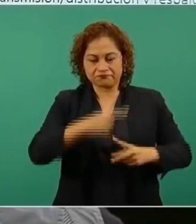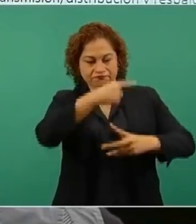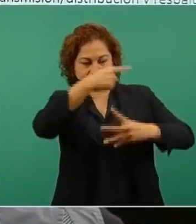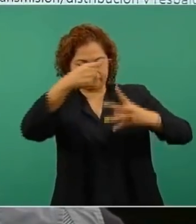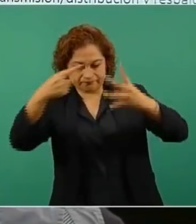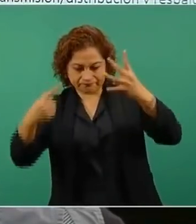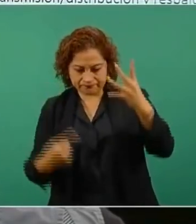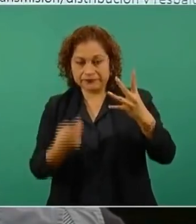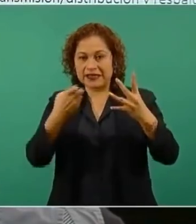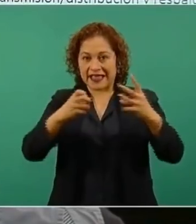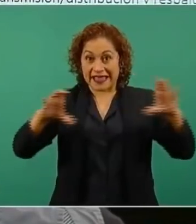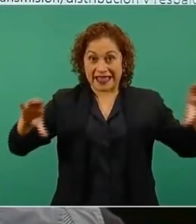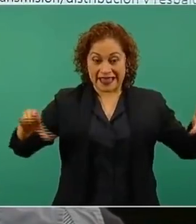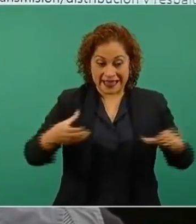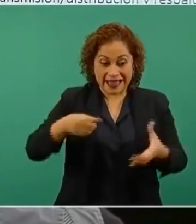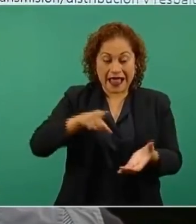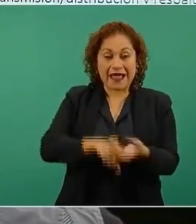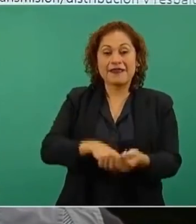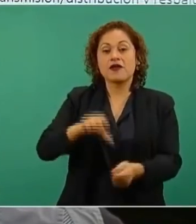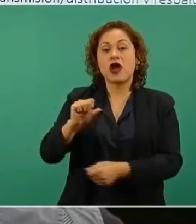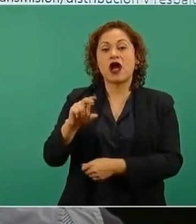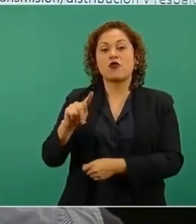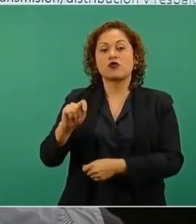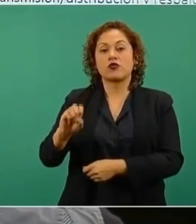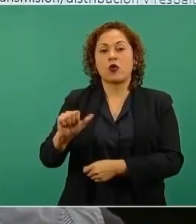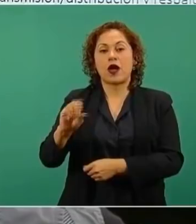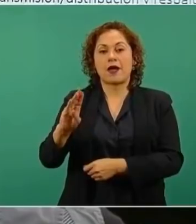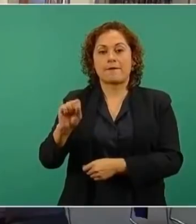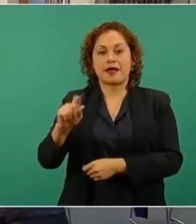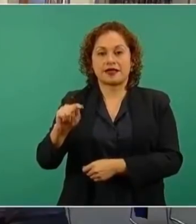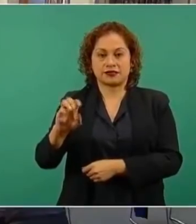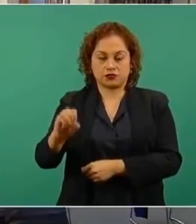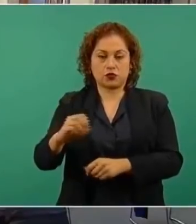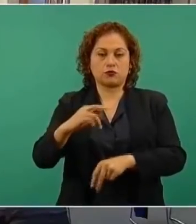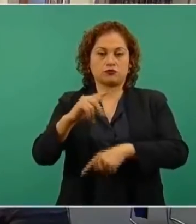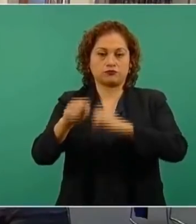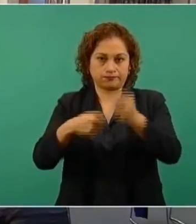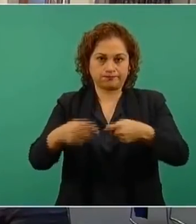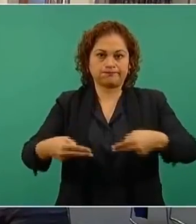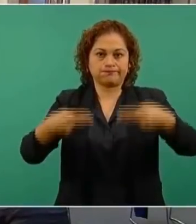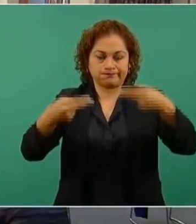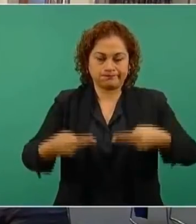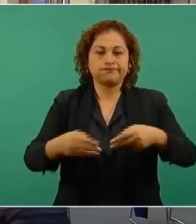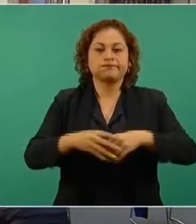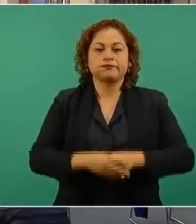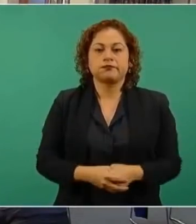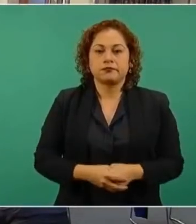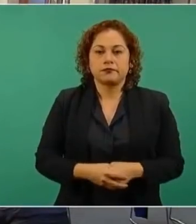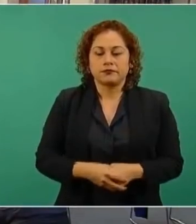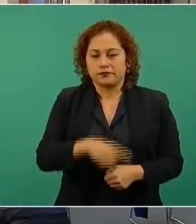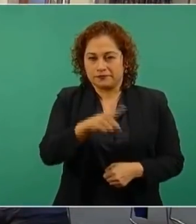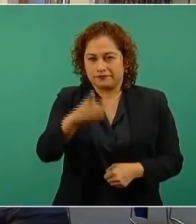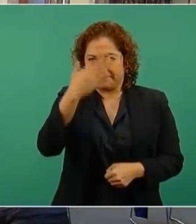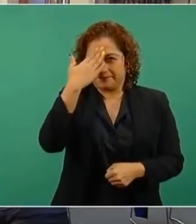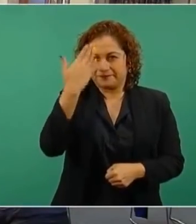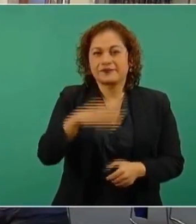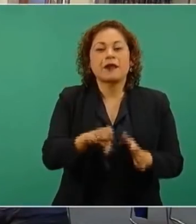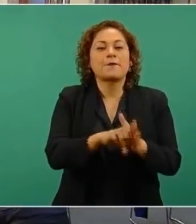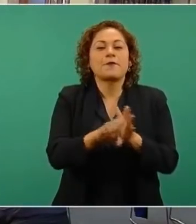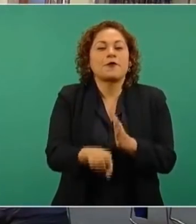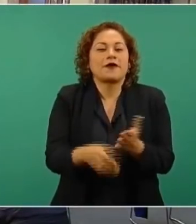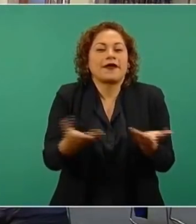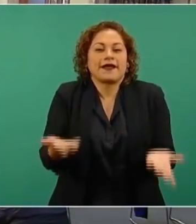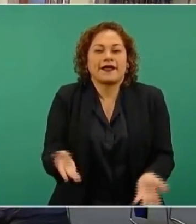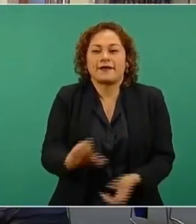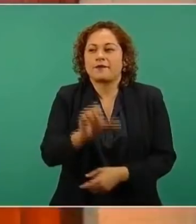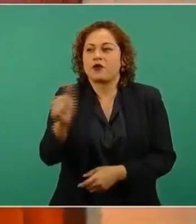autoabasto que parecería que es como nosotros conocemos el caso de los campesinos cuando hay una situación